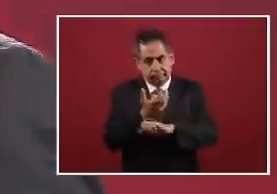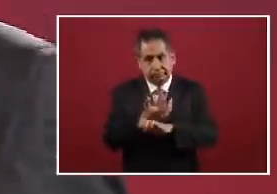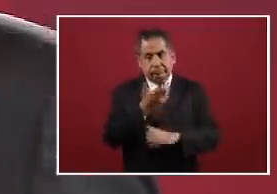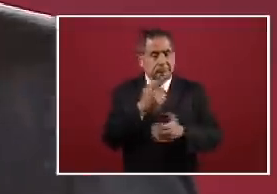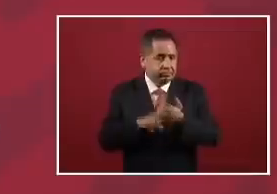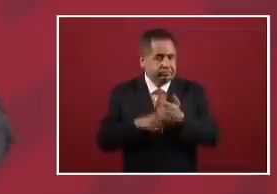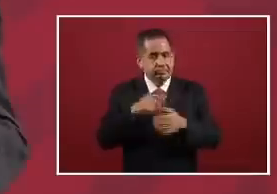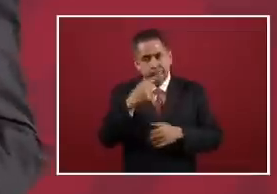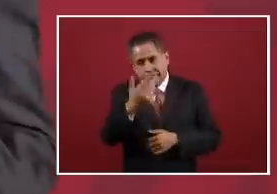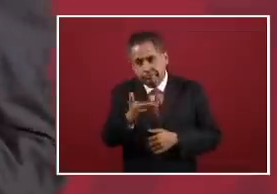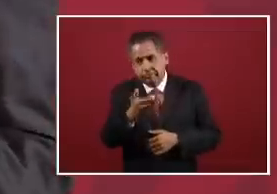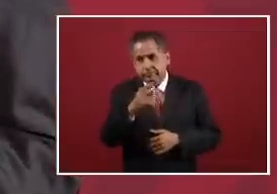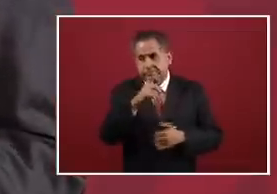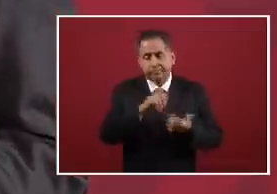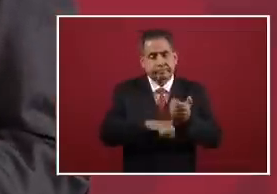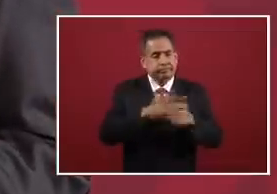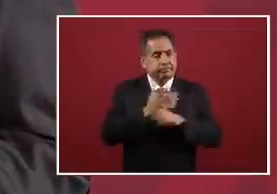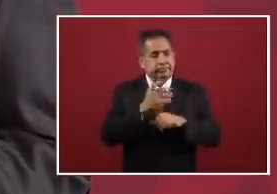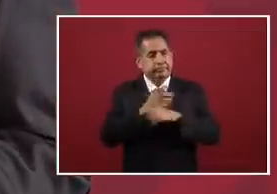pedir